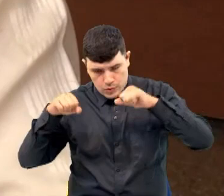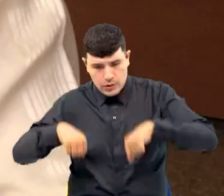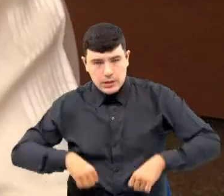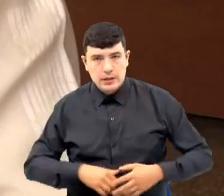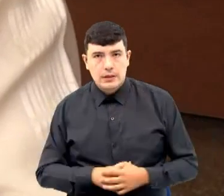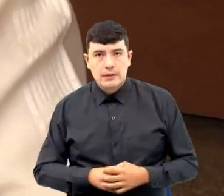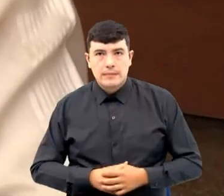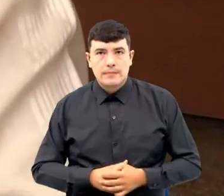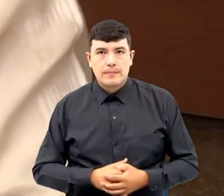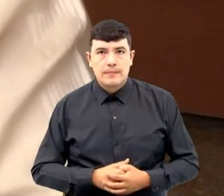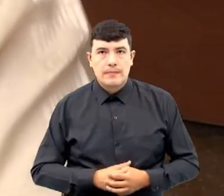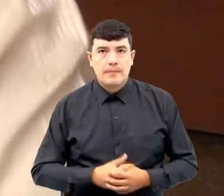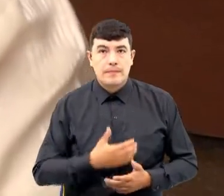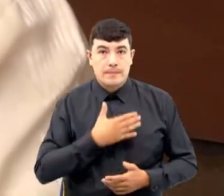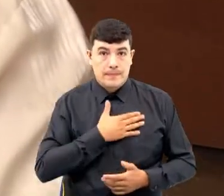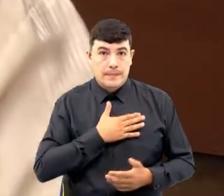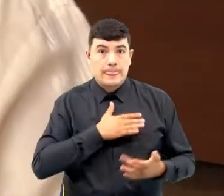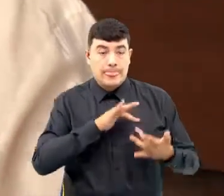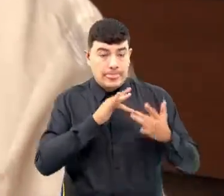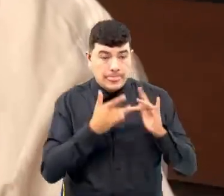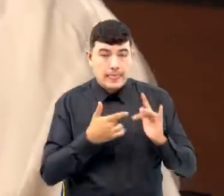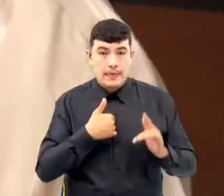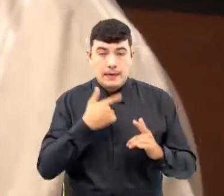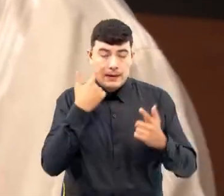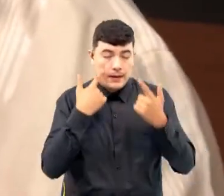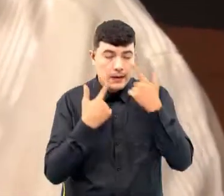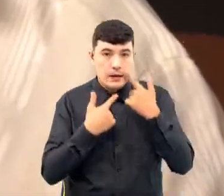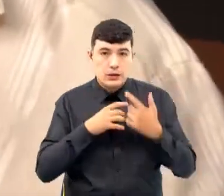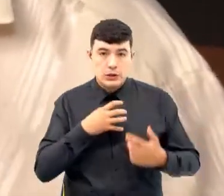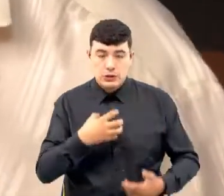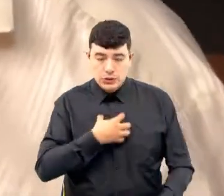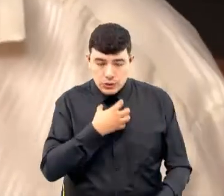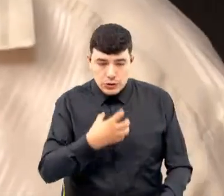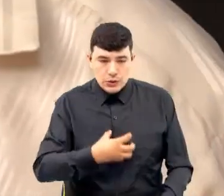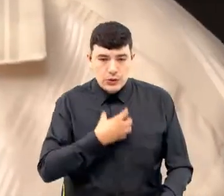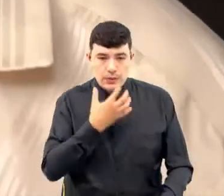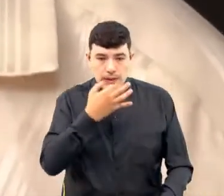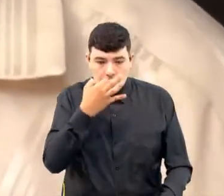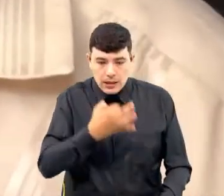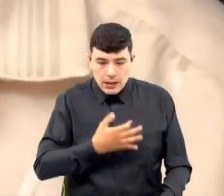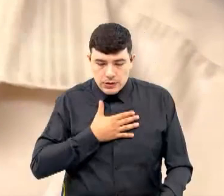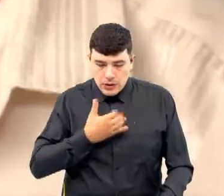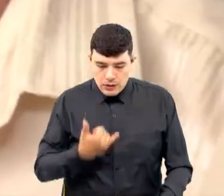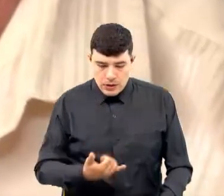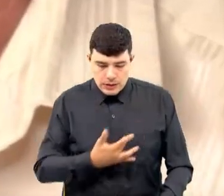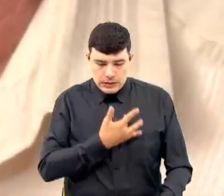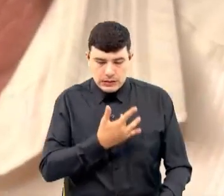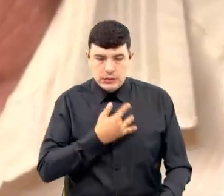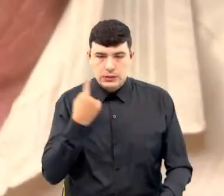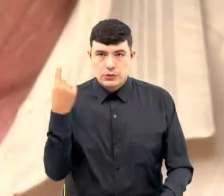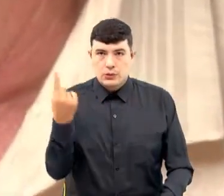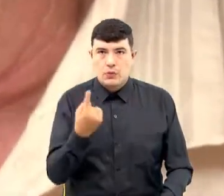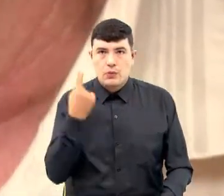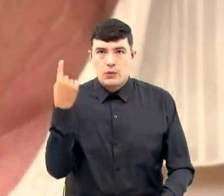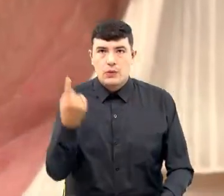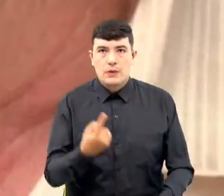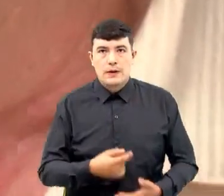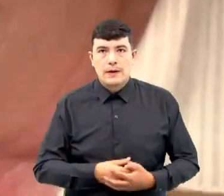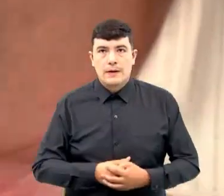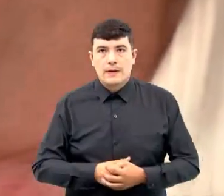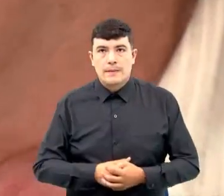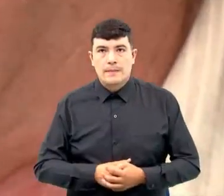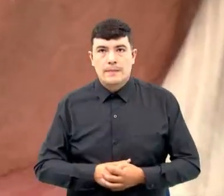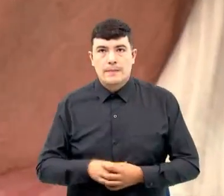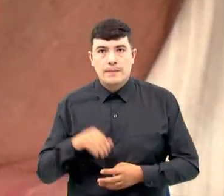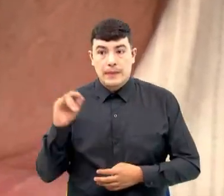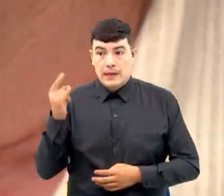doliendo. Yo lo he sufrimiento y estoy solo. Si por algo me tengo